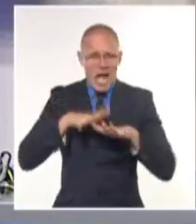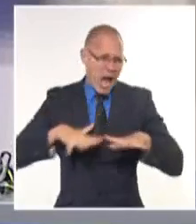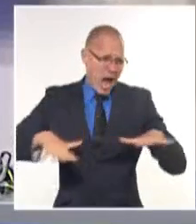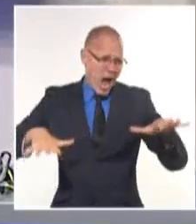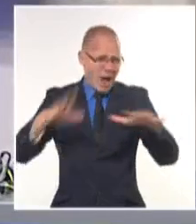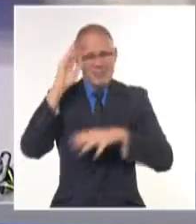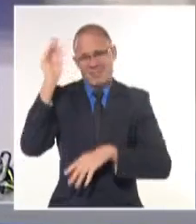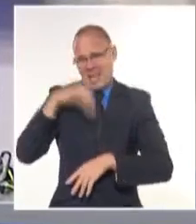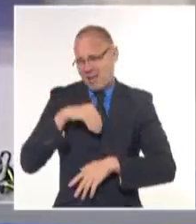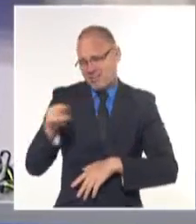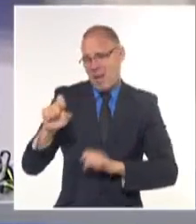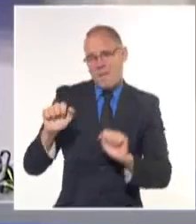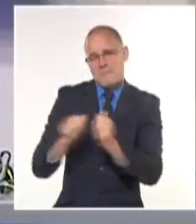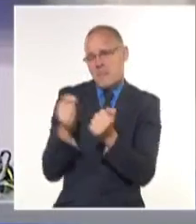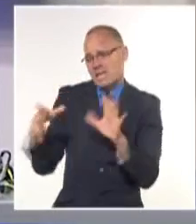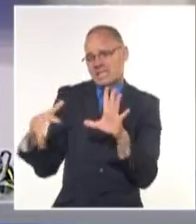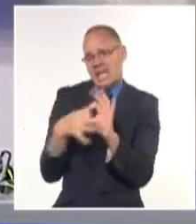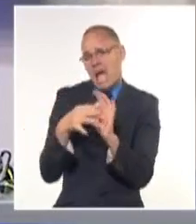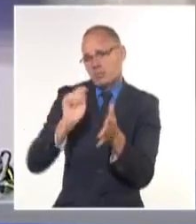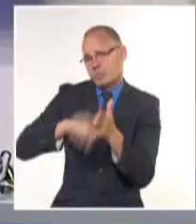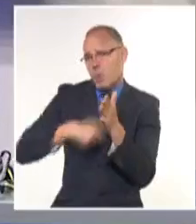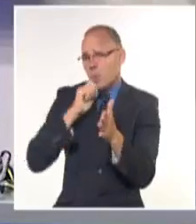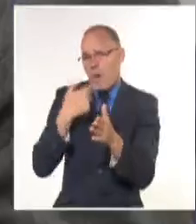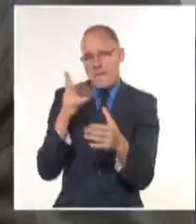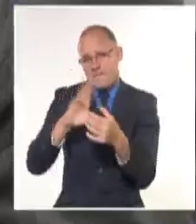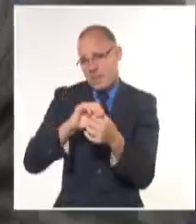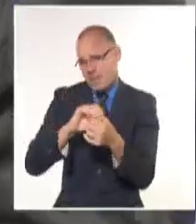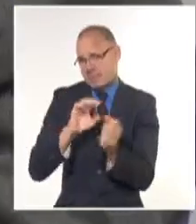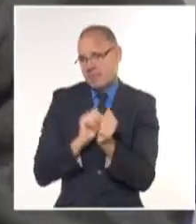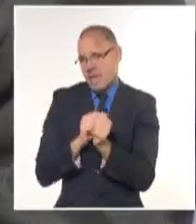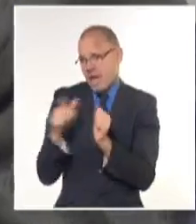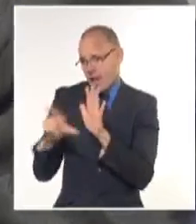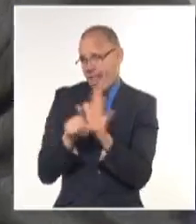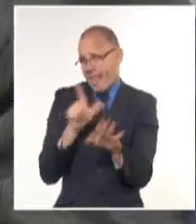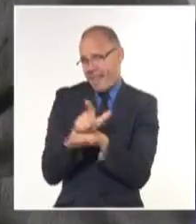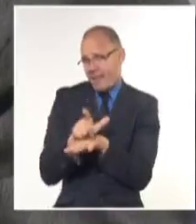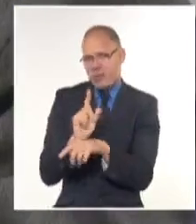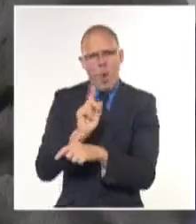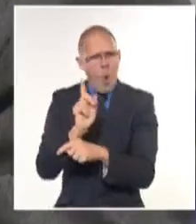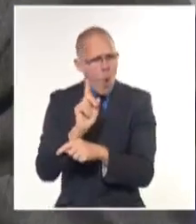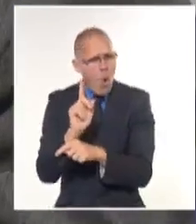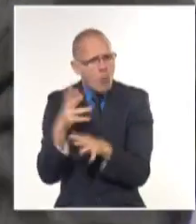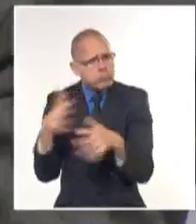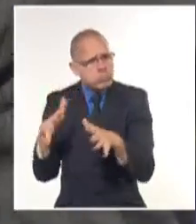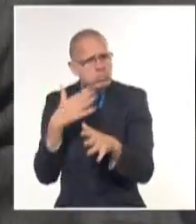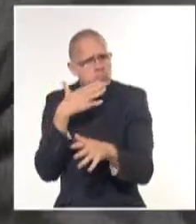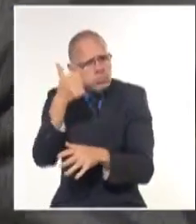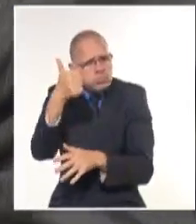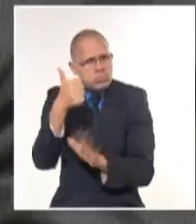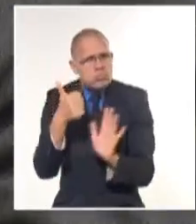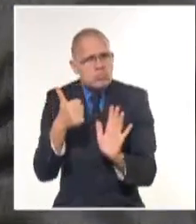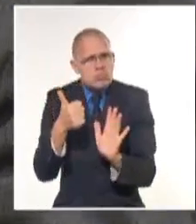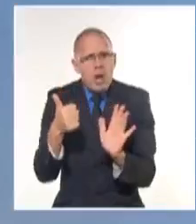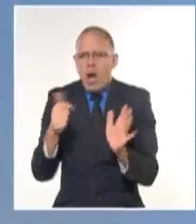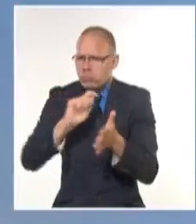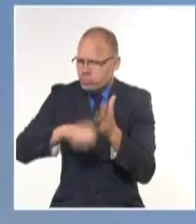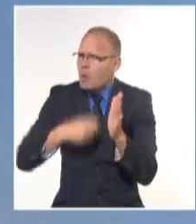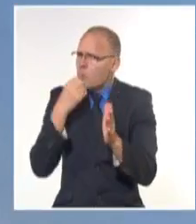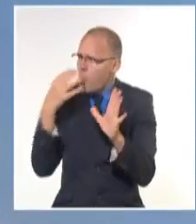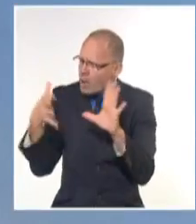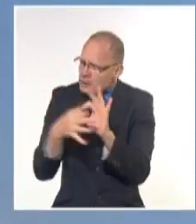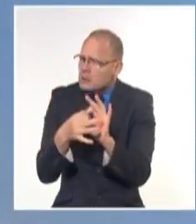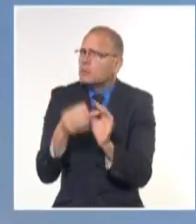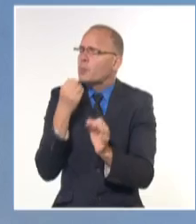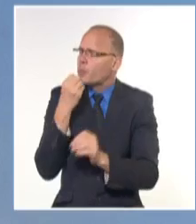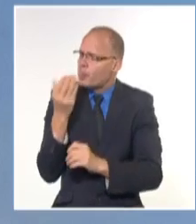gestión no estatal. ¿Eso es ilegal? No es ilegal, no es ilegal. Incluso la forma de gestión es un complemento a la economía. Puede,